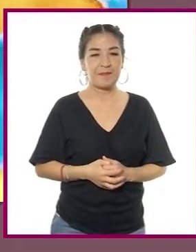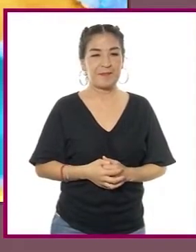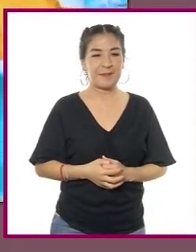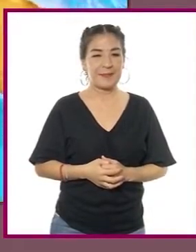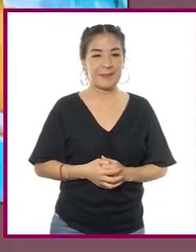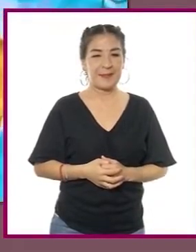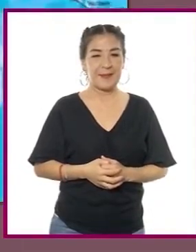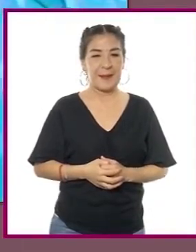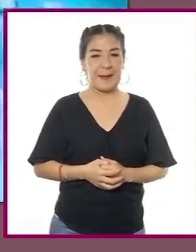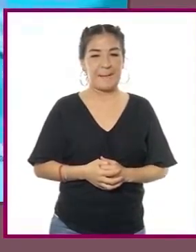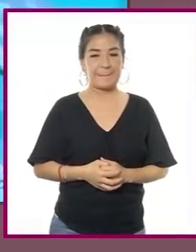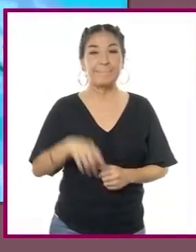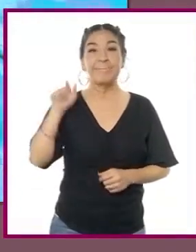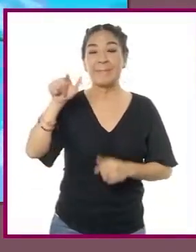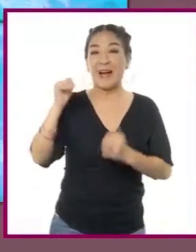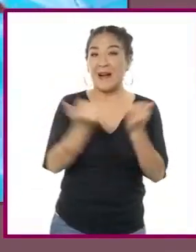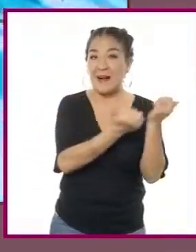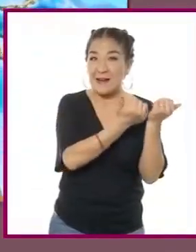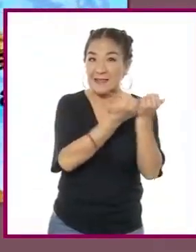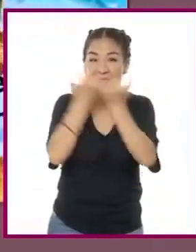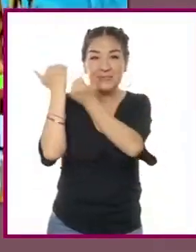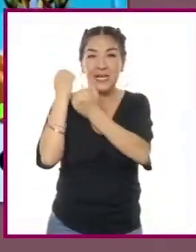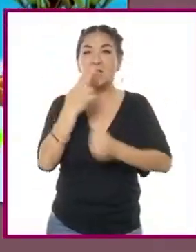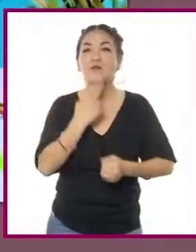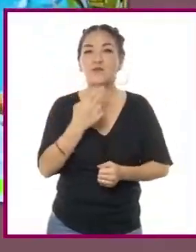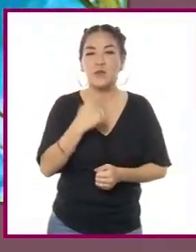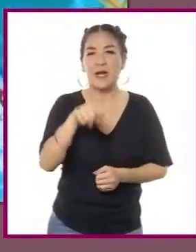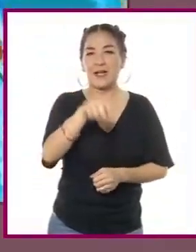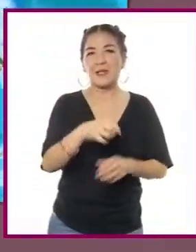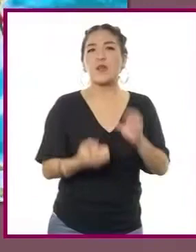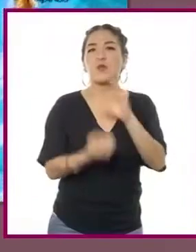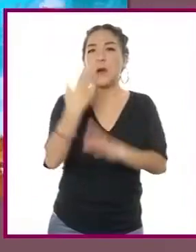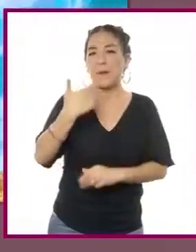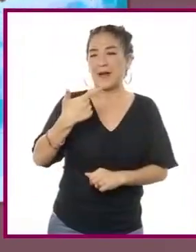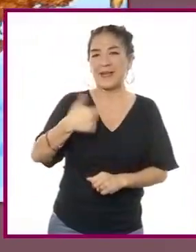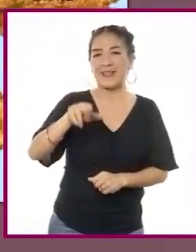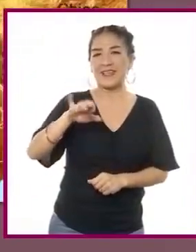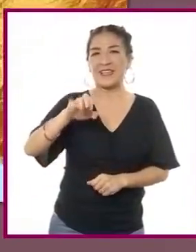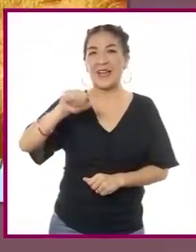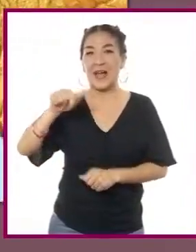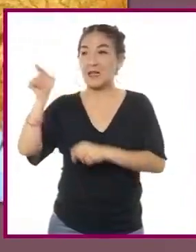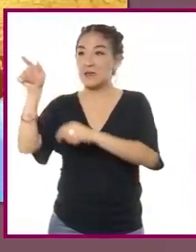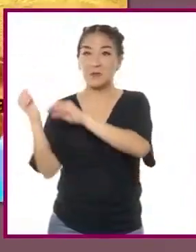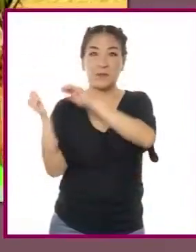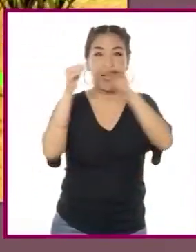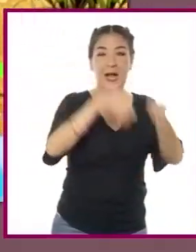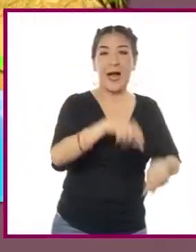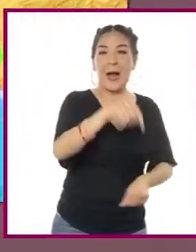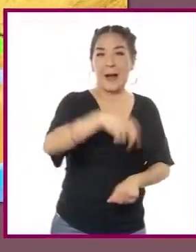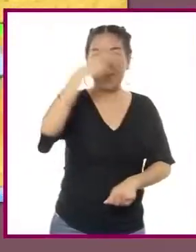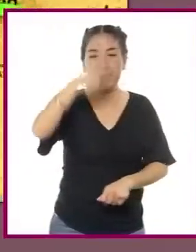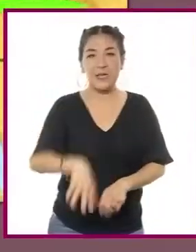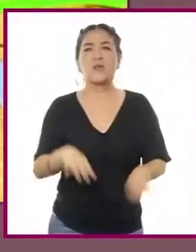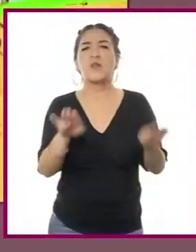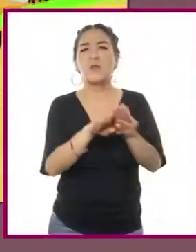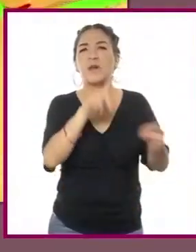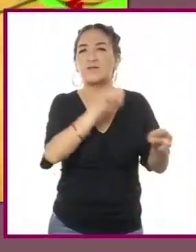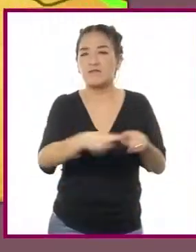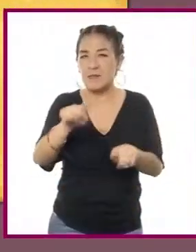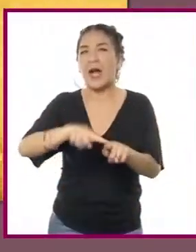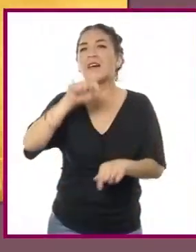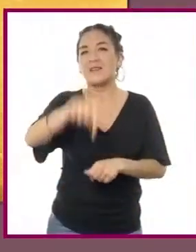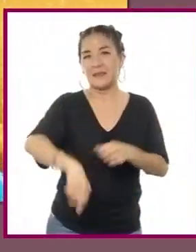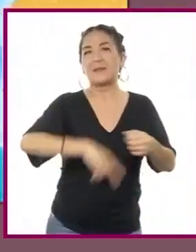Por su parte, la caña de azúcar fue traída de Nueva Guinea a México, cuya tierra poseía óptimas condiciones naturales para